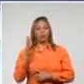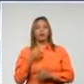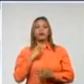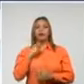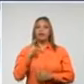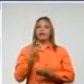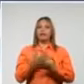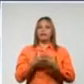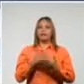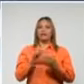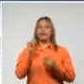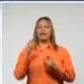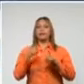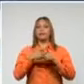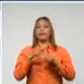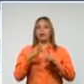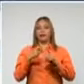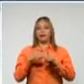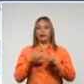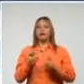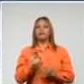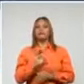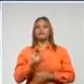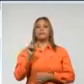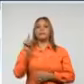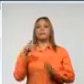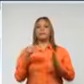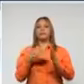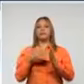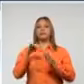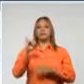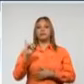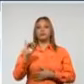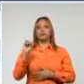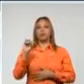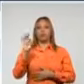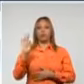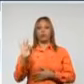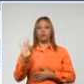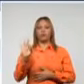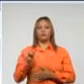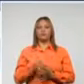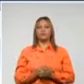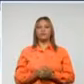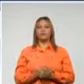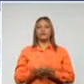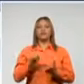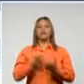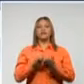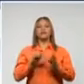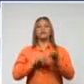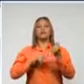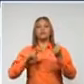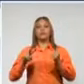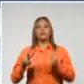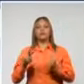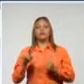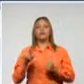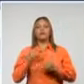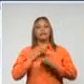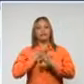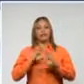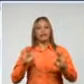Medicina Tropical Pedro Curí, 1.608, los de los Centros Provinciales de Higiene, Epidemiología